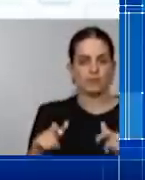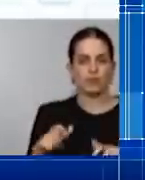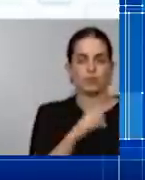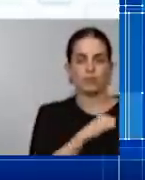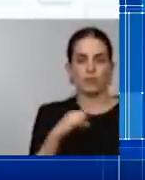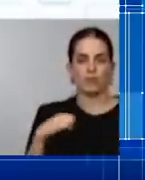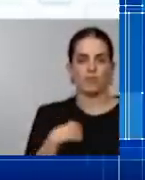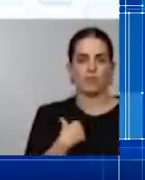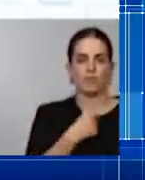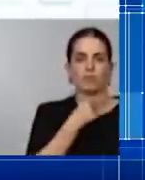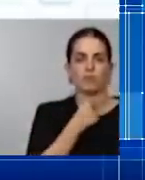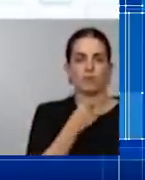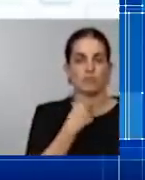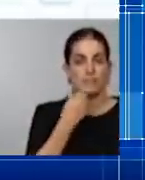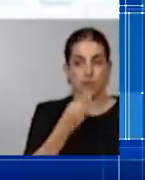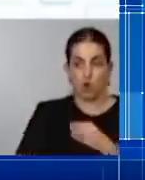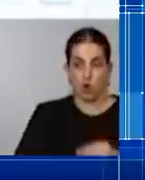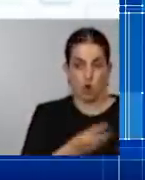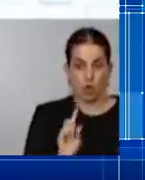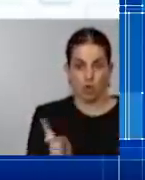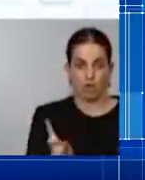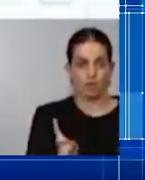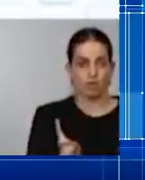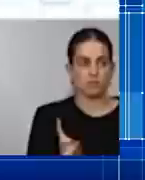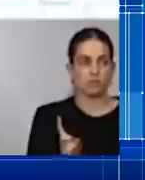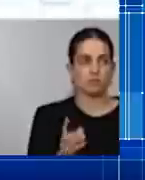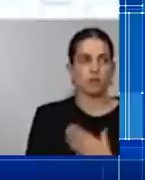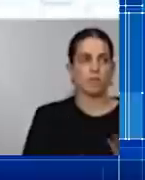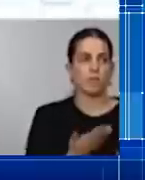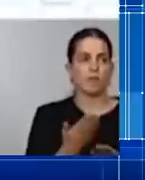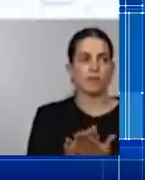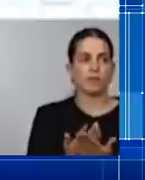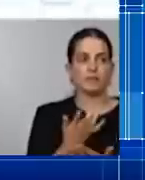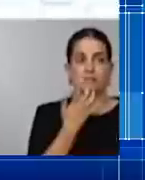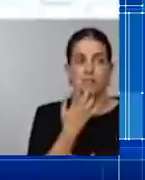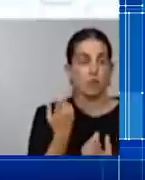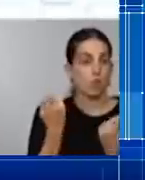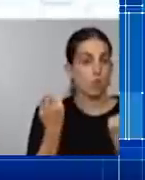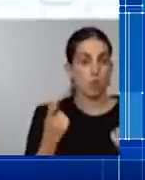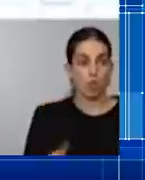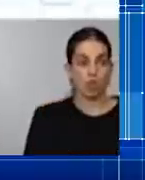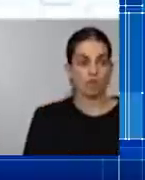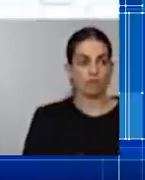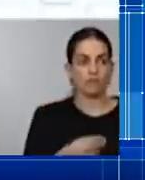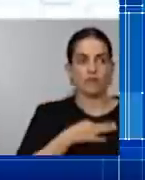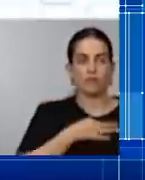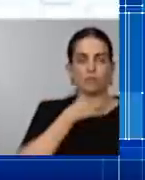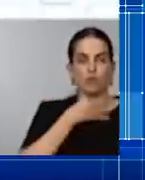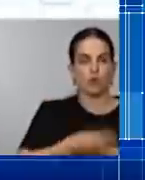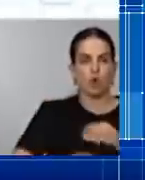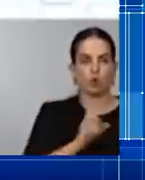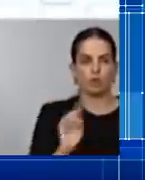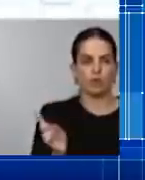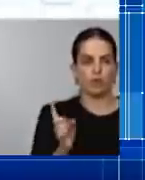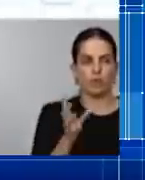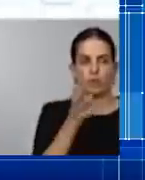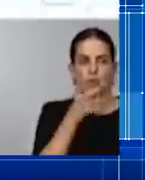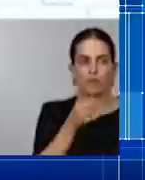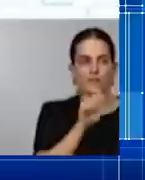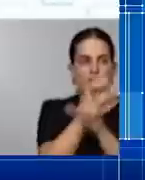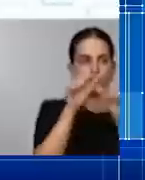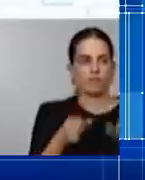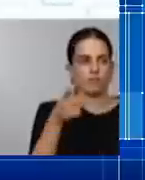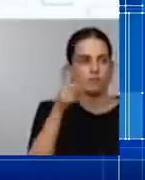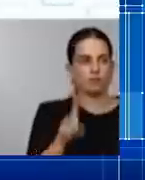aún no lo ha hecho, que cuando no sea necesario, pues que no utilicen la corbata, porque así también estaremos